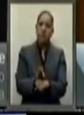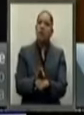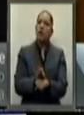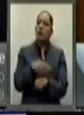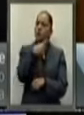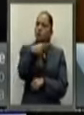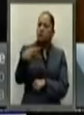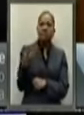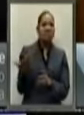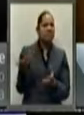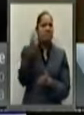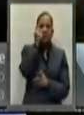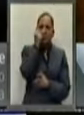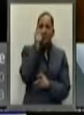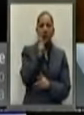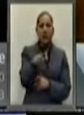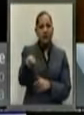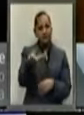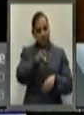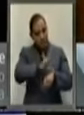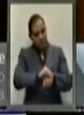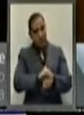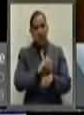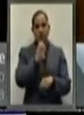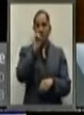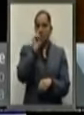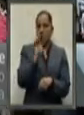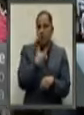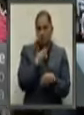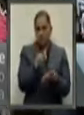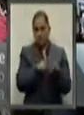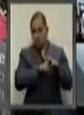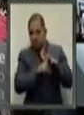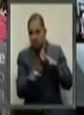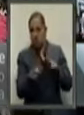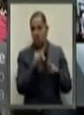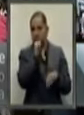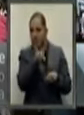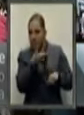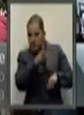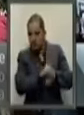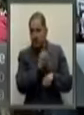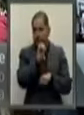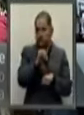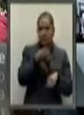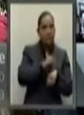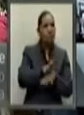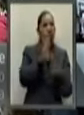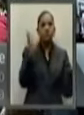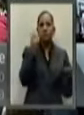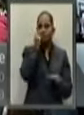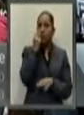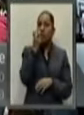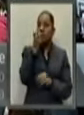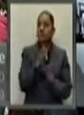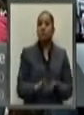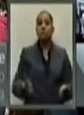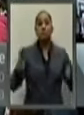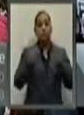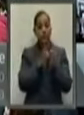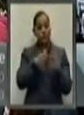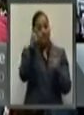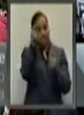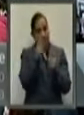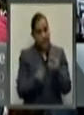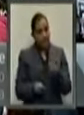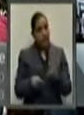su situación migratoria. Lo anterior nos constituye en la obligación de ser actores protagónicos